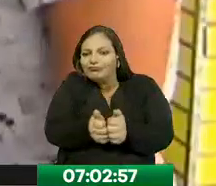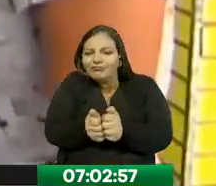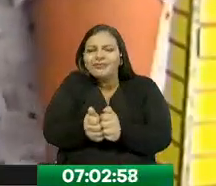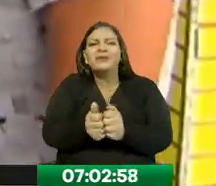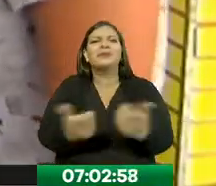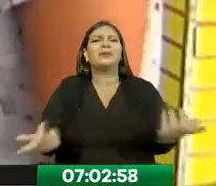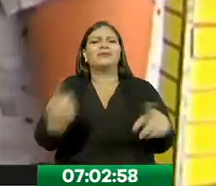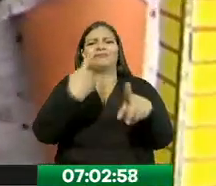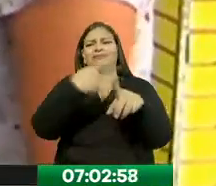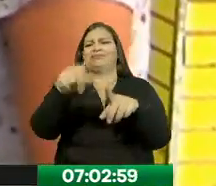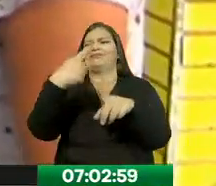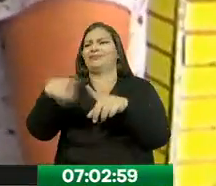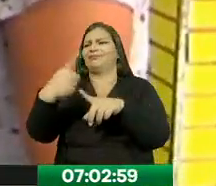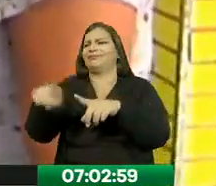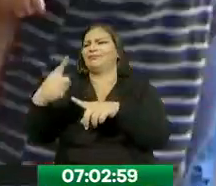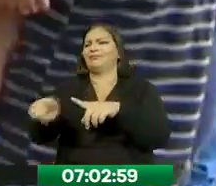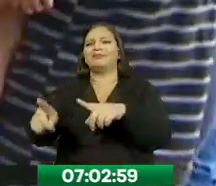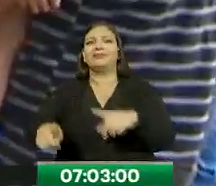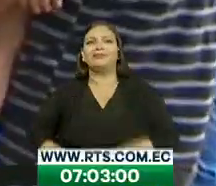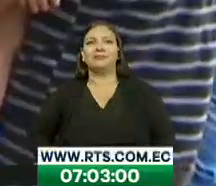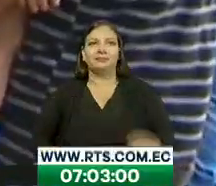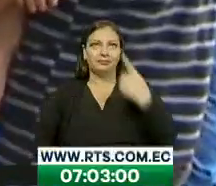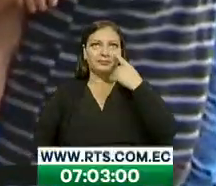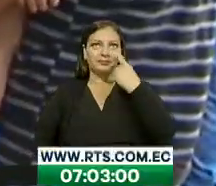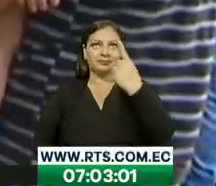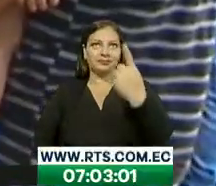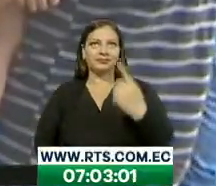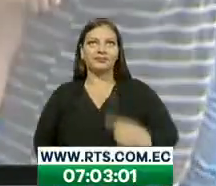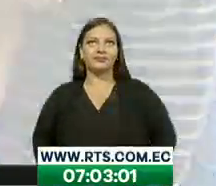navideño en la Bahía de Guayaquil.